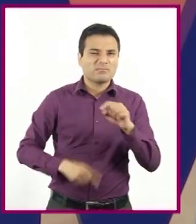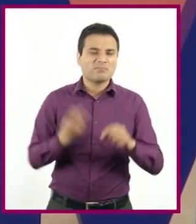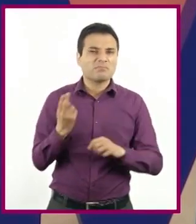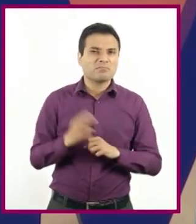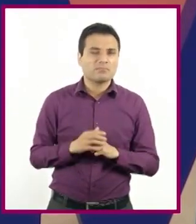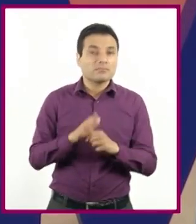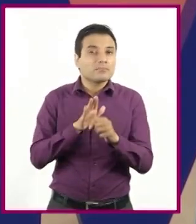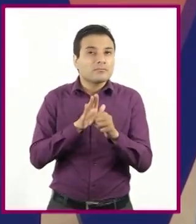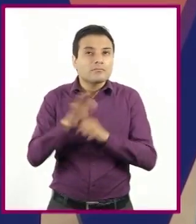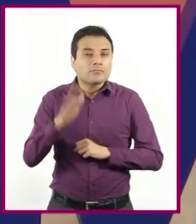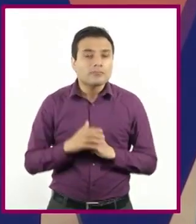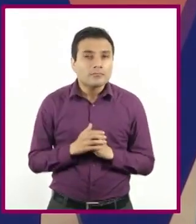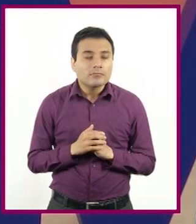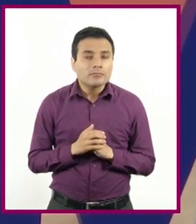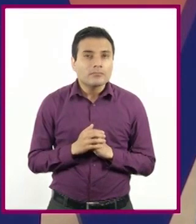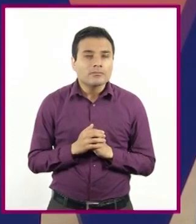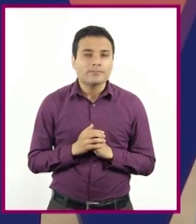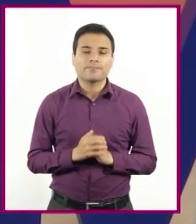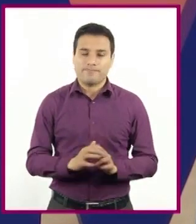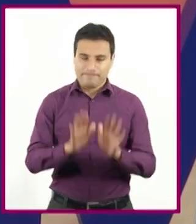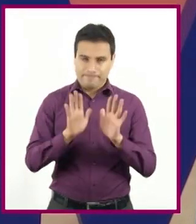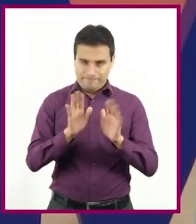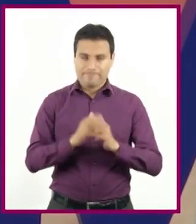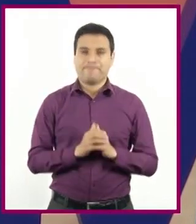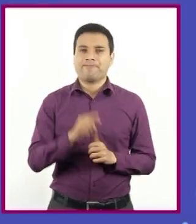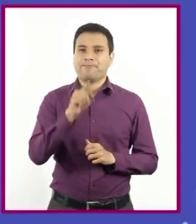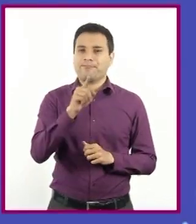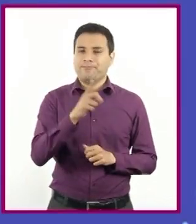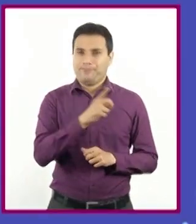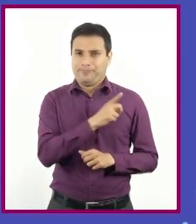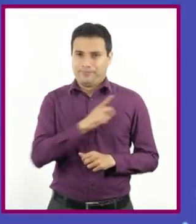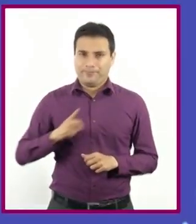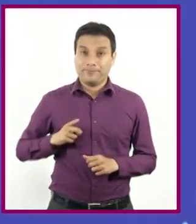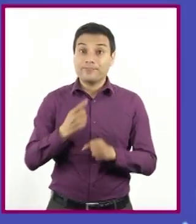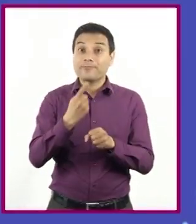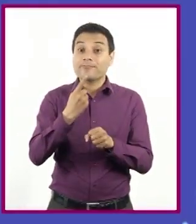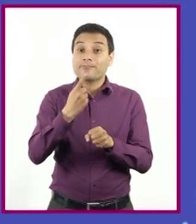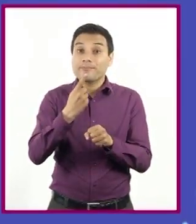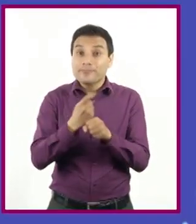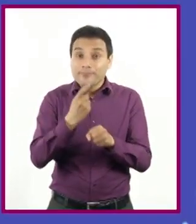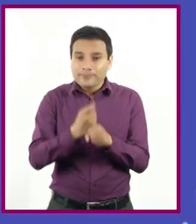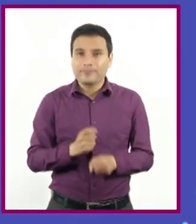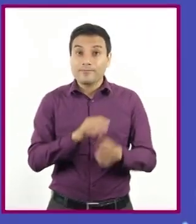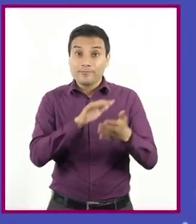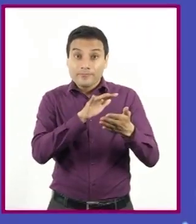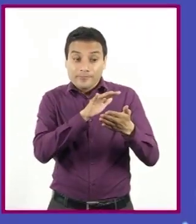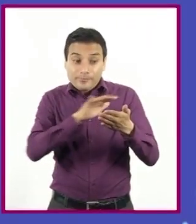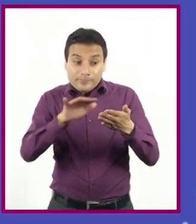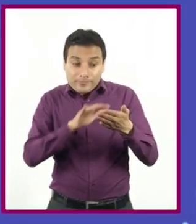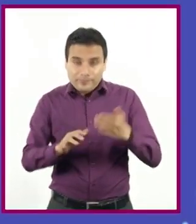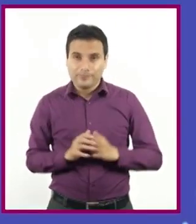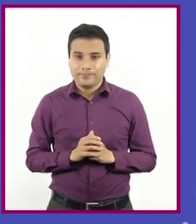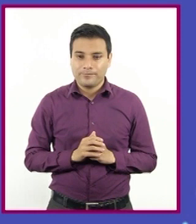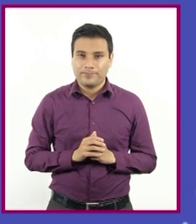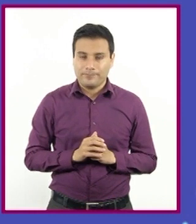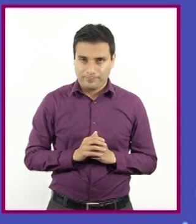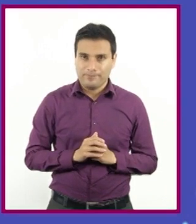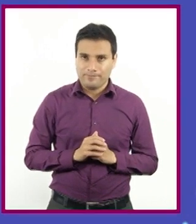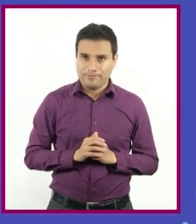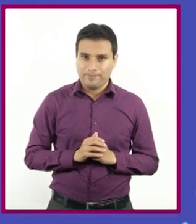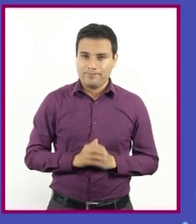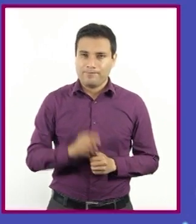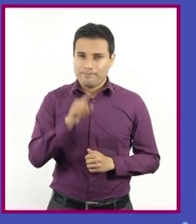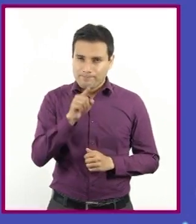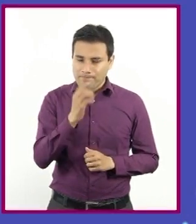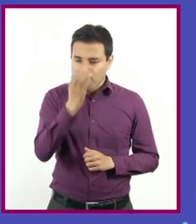incluiremos y qué datos dejaremos fuera, debemos primero leer la información e ir desmenuzando el texto